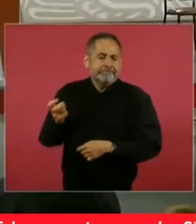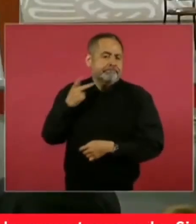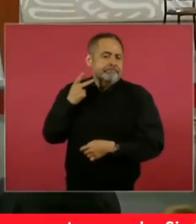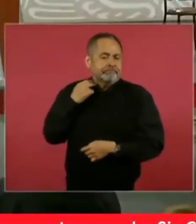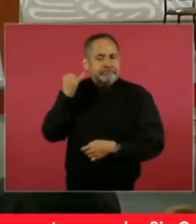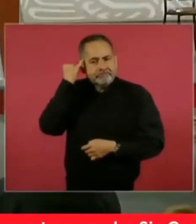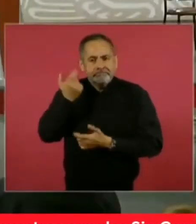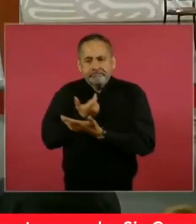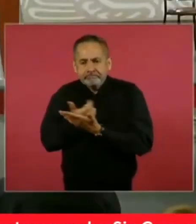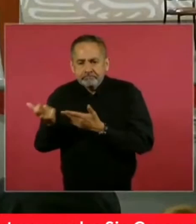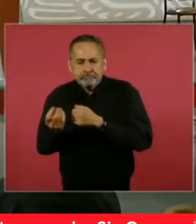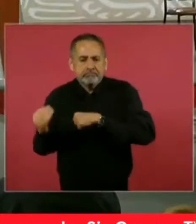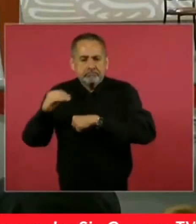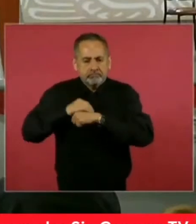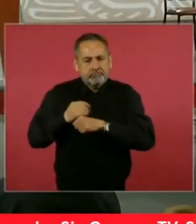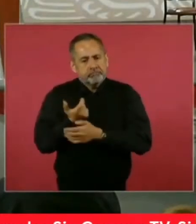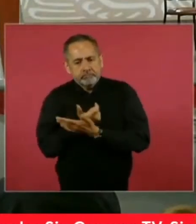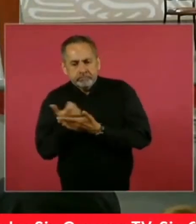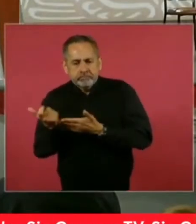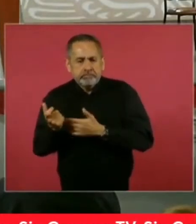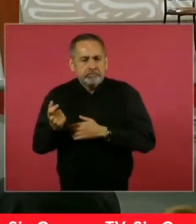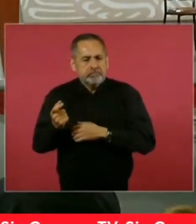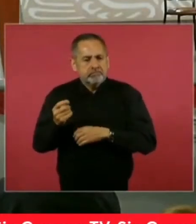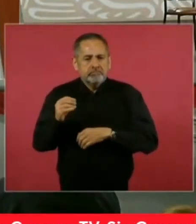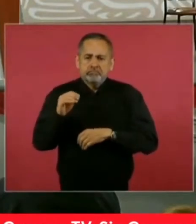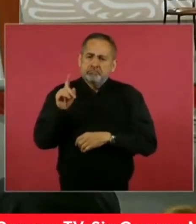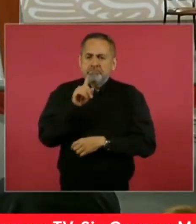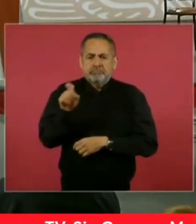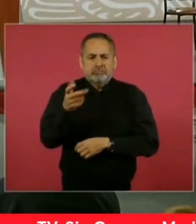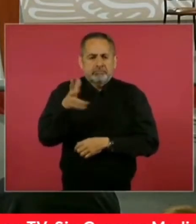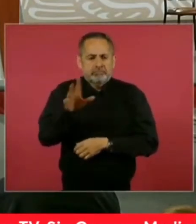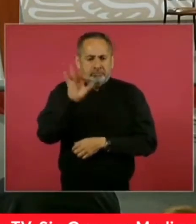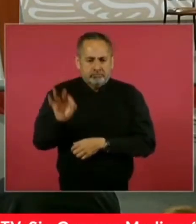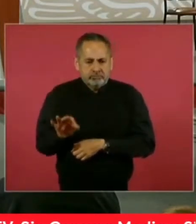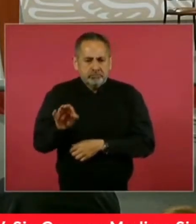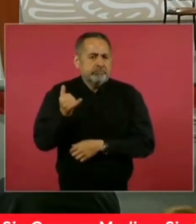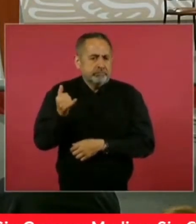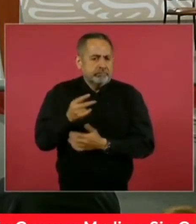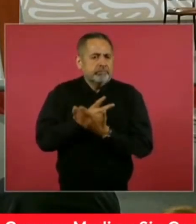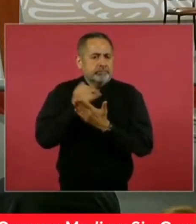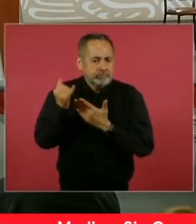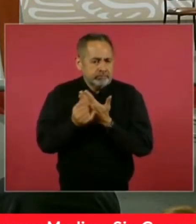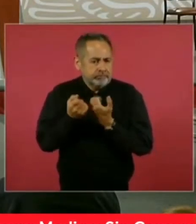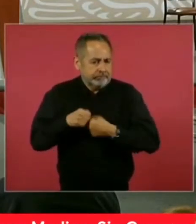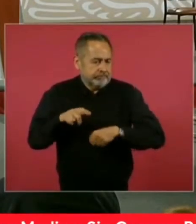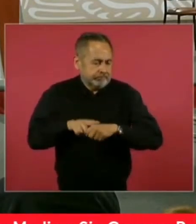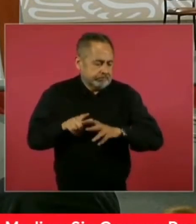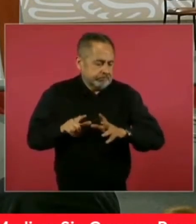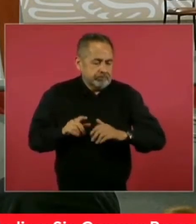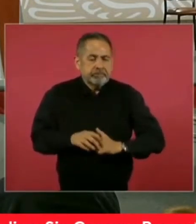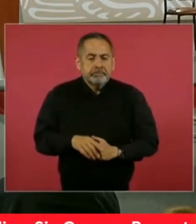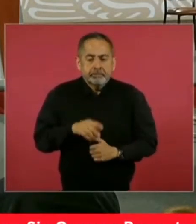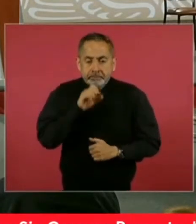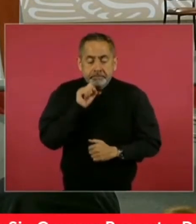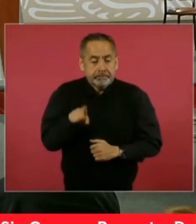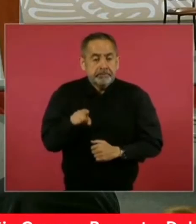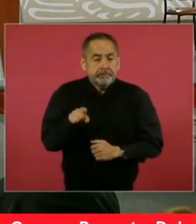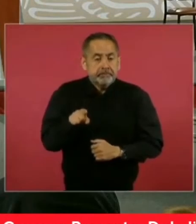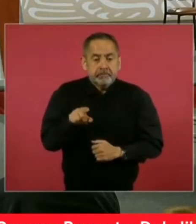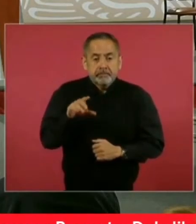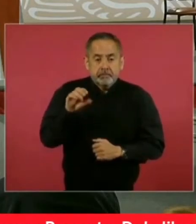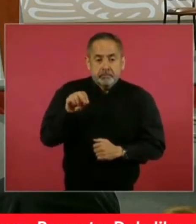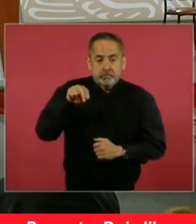salarial, es decir, el aumento a los salarios en más de 110%, y los programas sociales. También